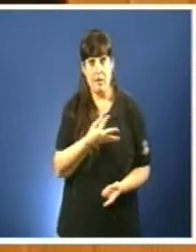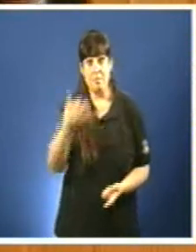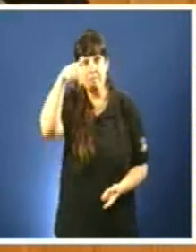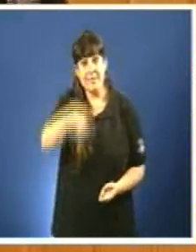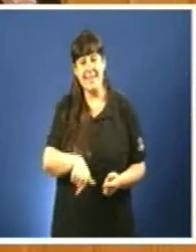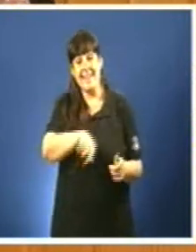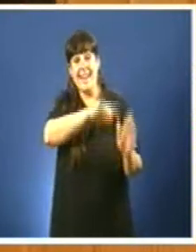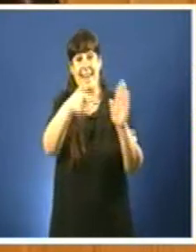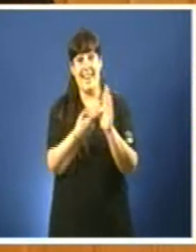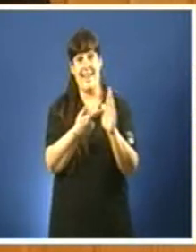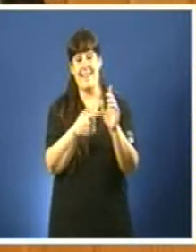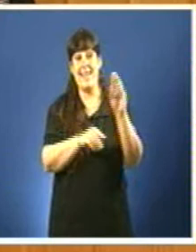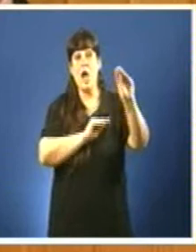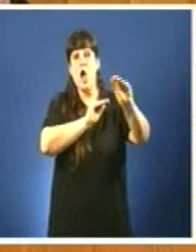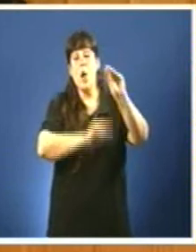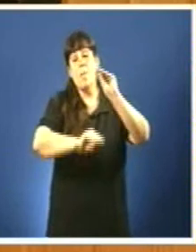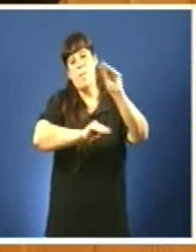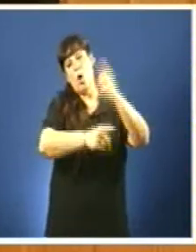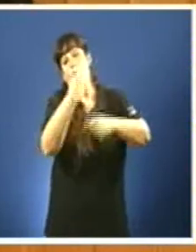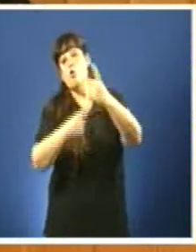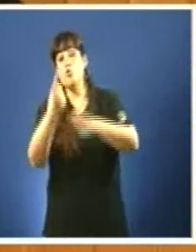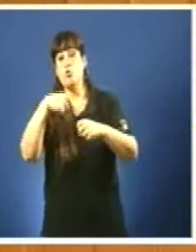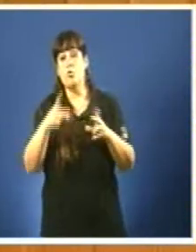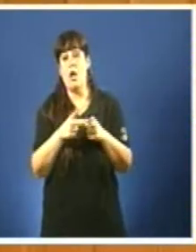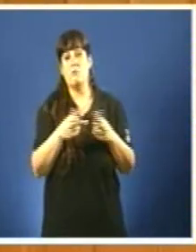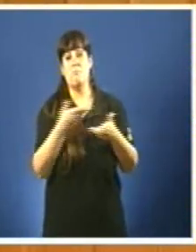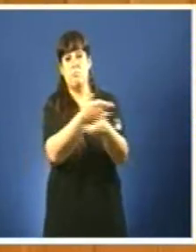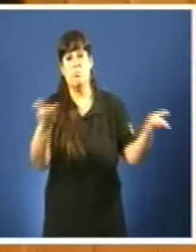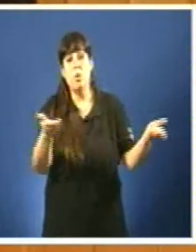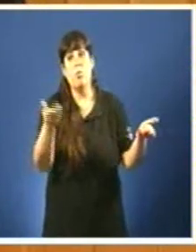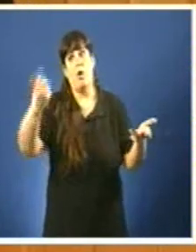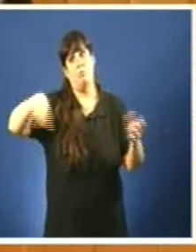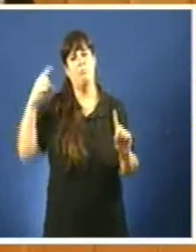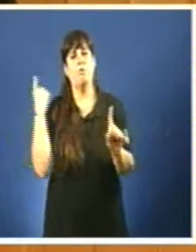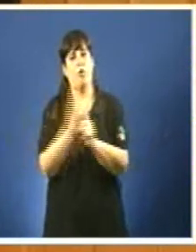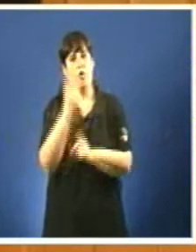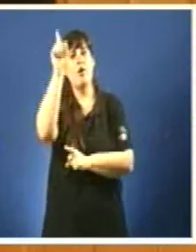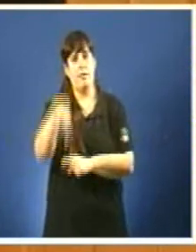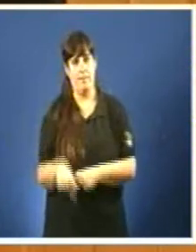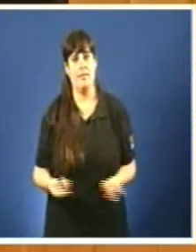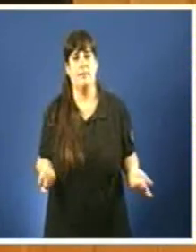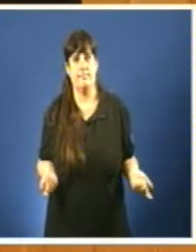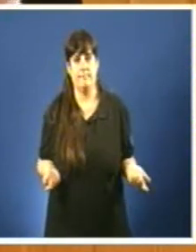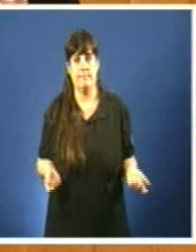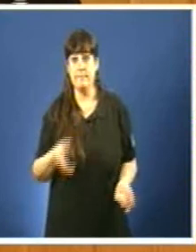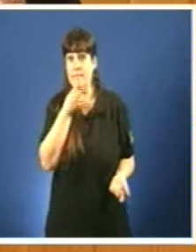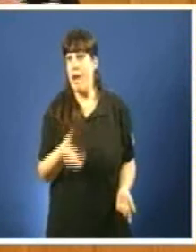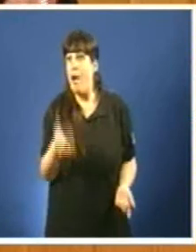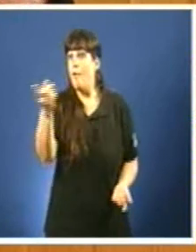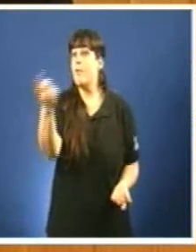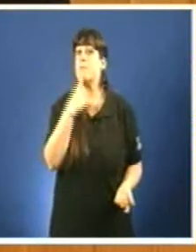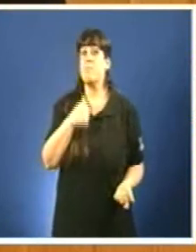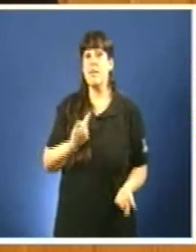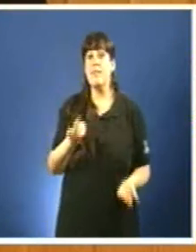Cámara e cando vetan a reforma do regulamento para fortalecer o papel deste Parlamento. Anuncian agora que os cidadáns poderán